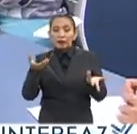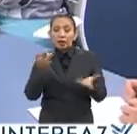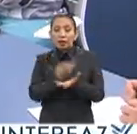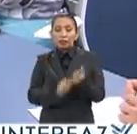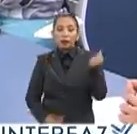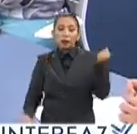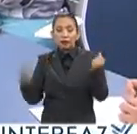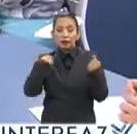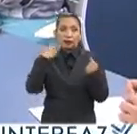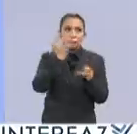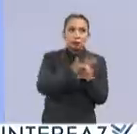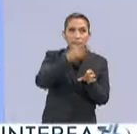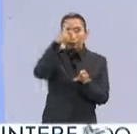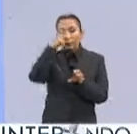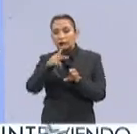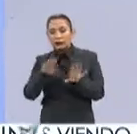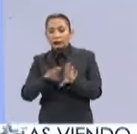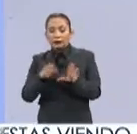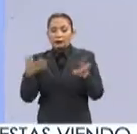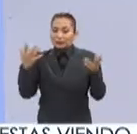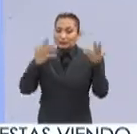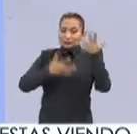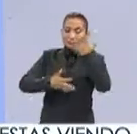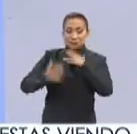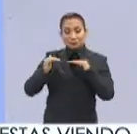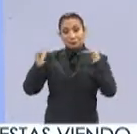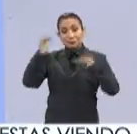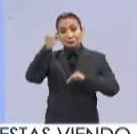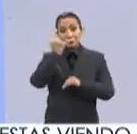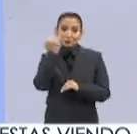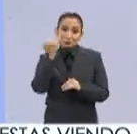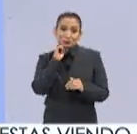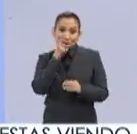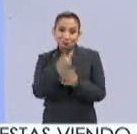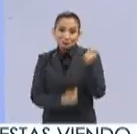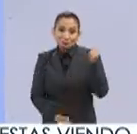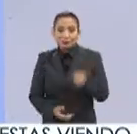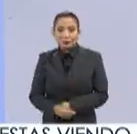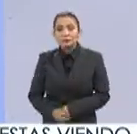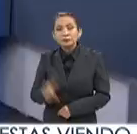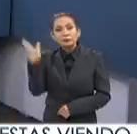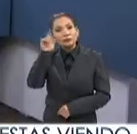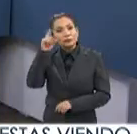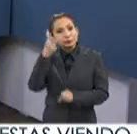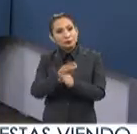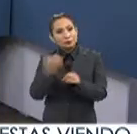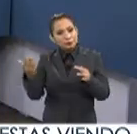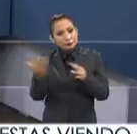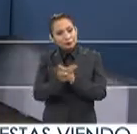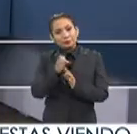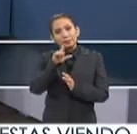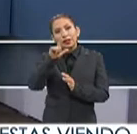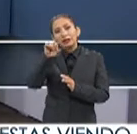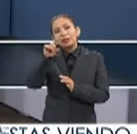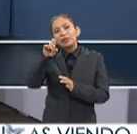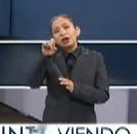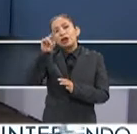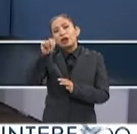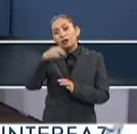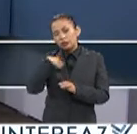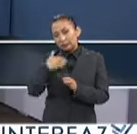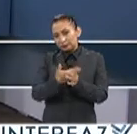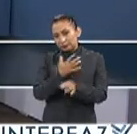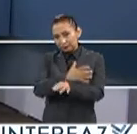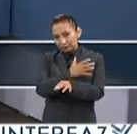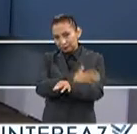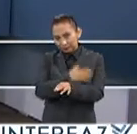doble ciudadanía como que les da este plus, además del idioma, ¿no? De claro. Tener los dos. Pues mañana la segunda parte, Elis de León, gracias por estar con nosotros esta